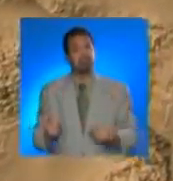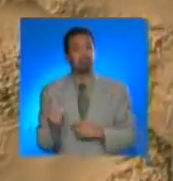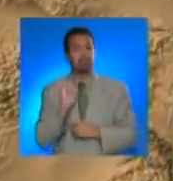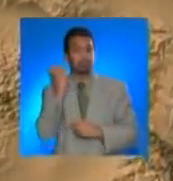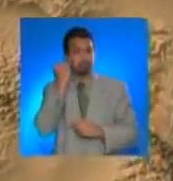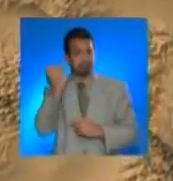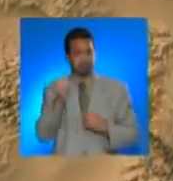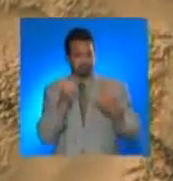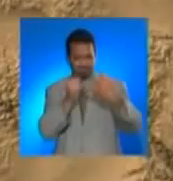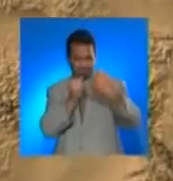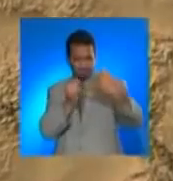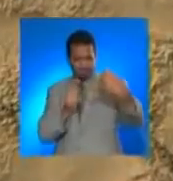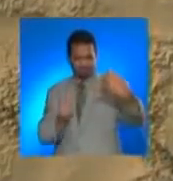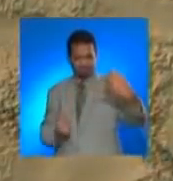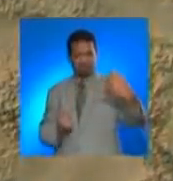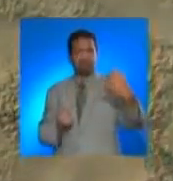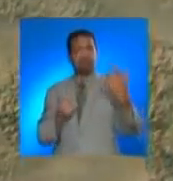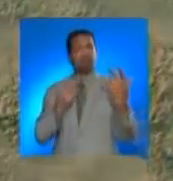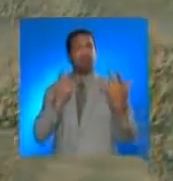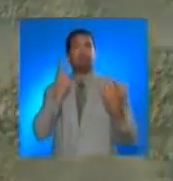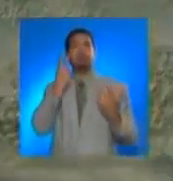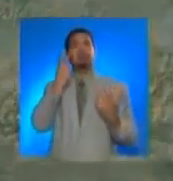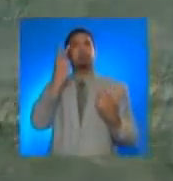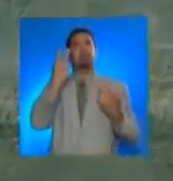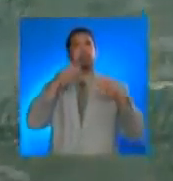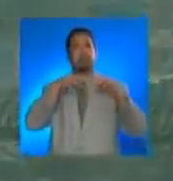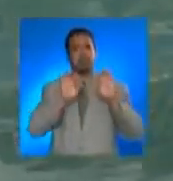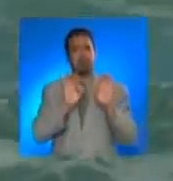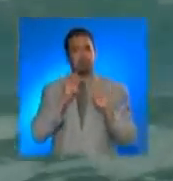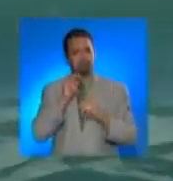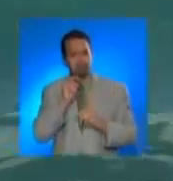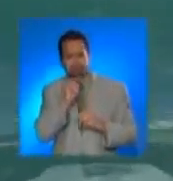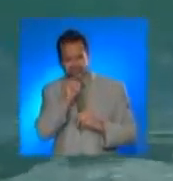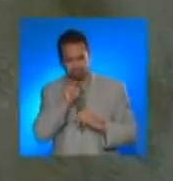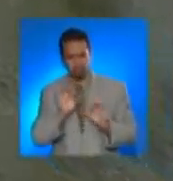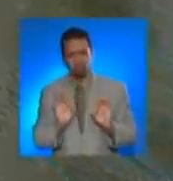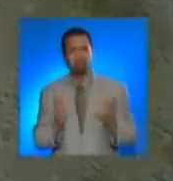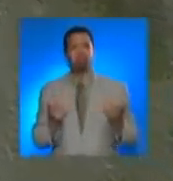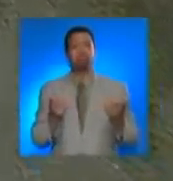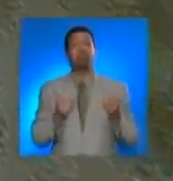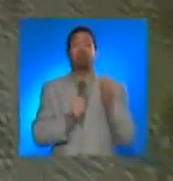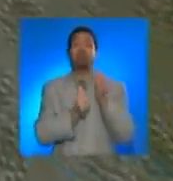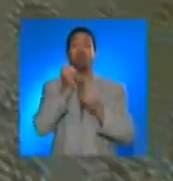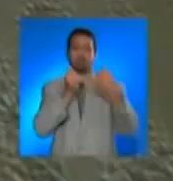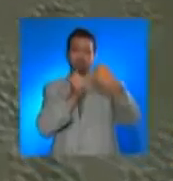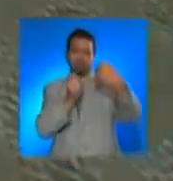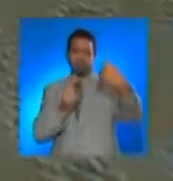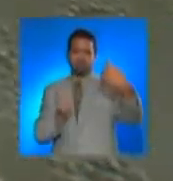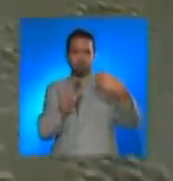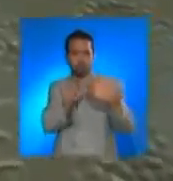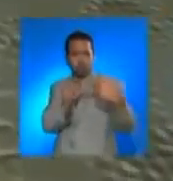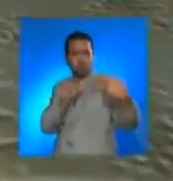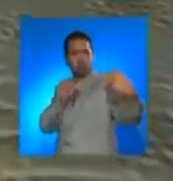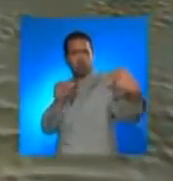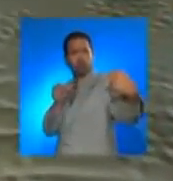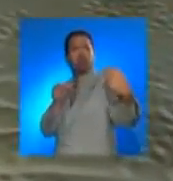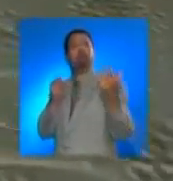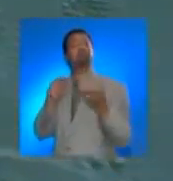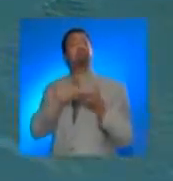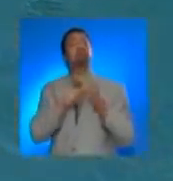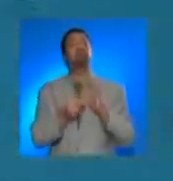el tren de olas conocido como tsunami. Mientras mayor la profundidad en la corteza terrestre del foco del terremoto,